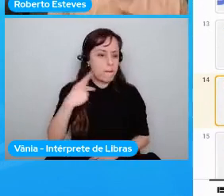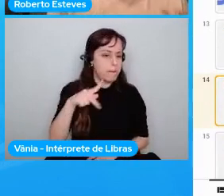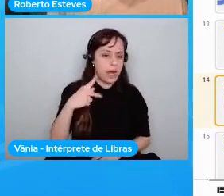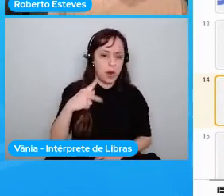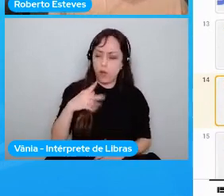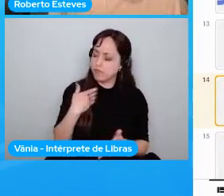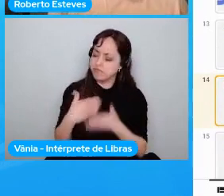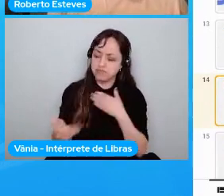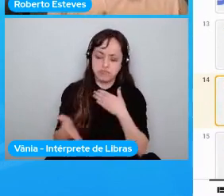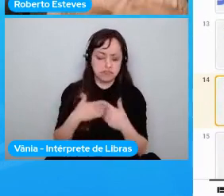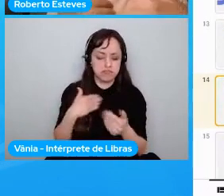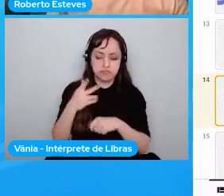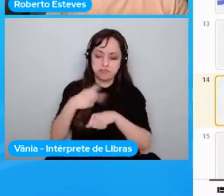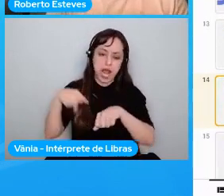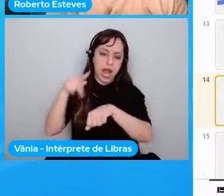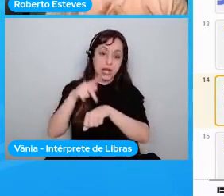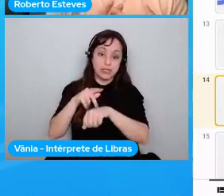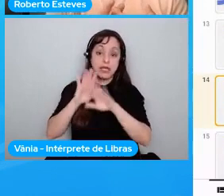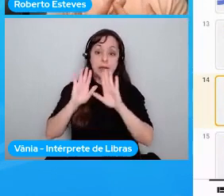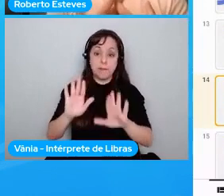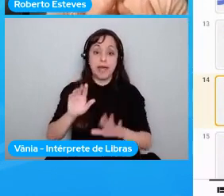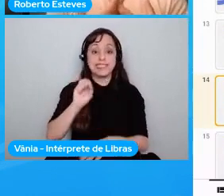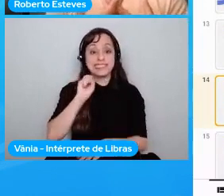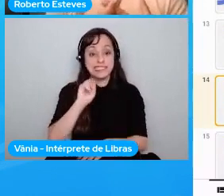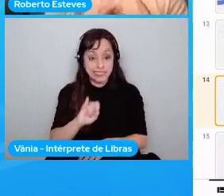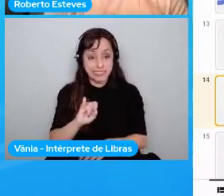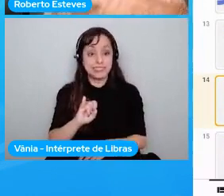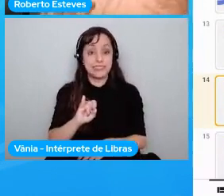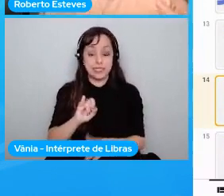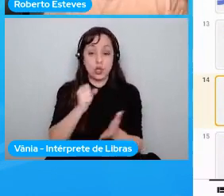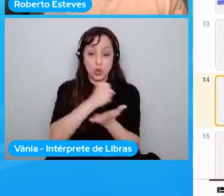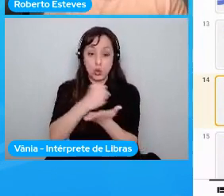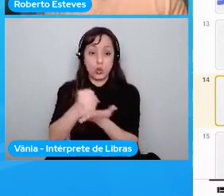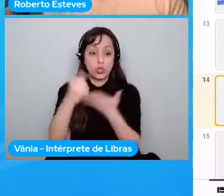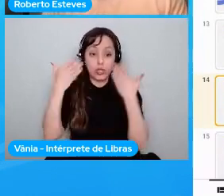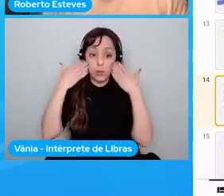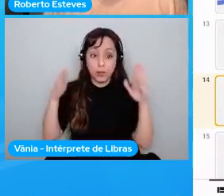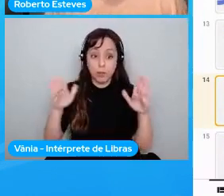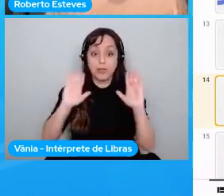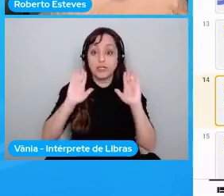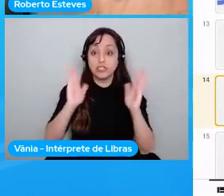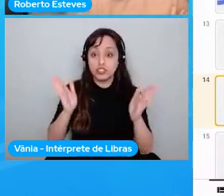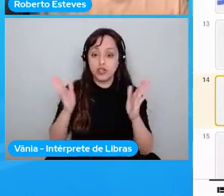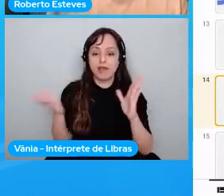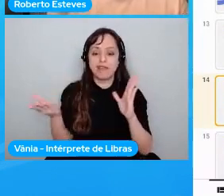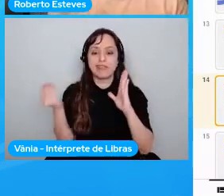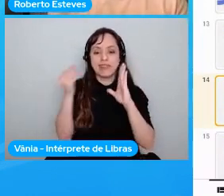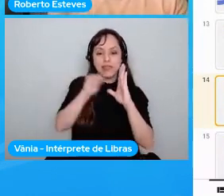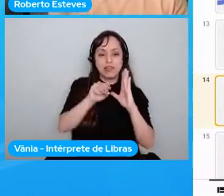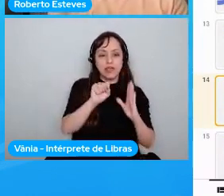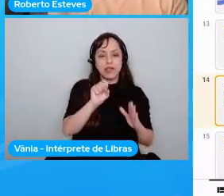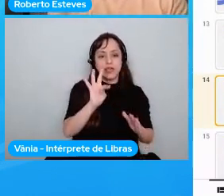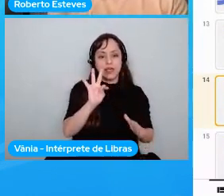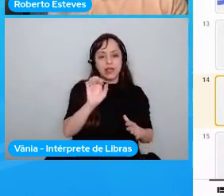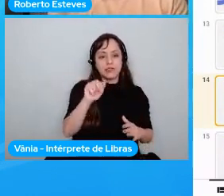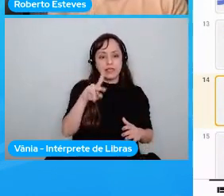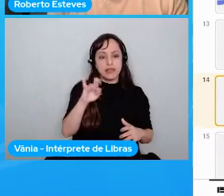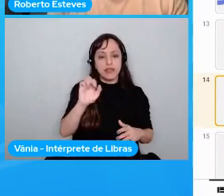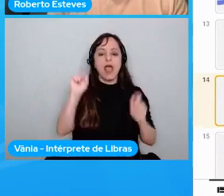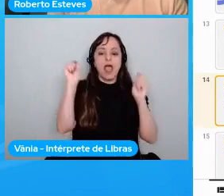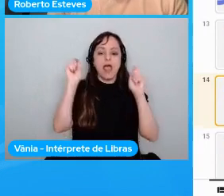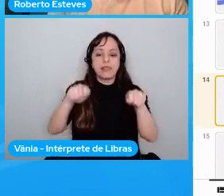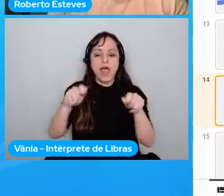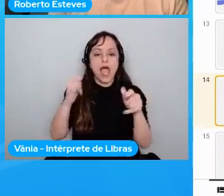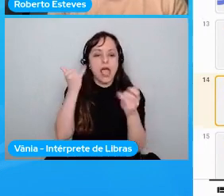No importa en qué país estemos, si el estándar, si los contratos públicos se publican en el estándar, nosotros podemos implementar este seguimiento